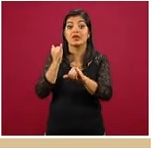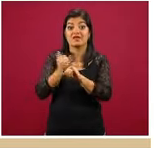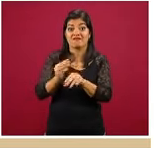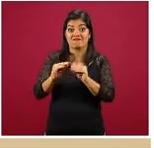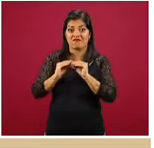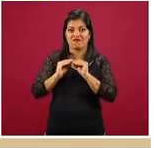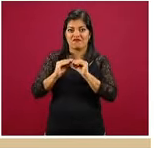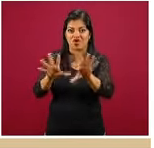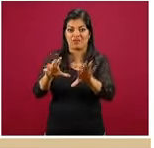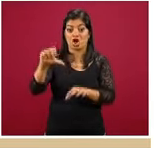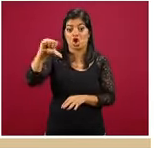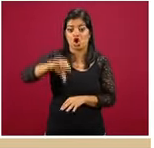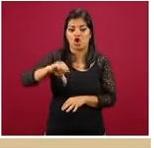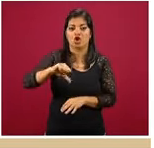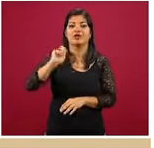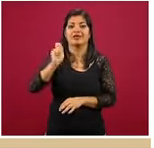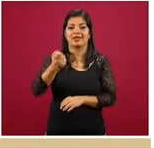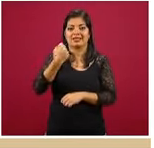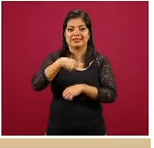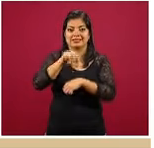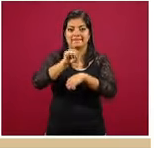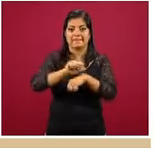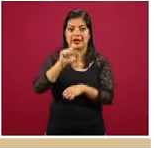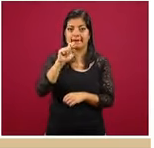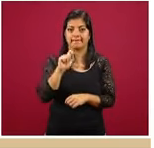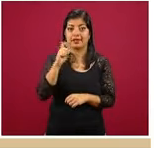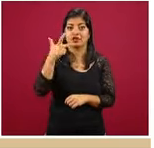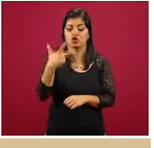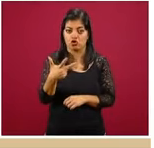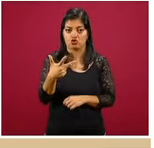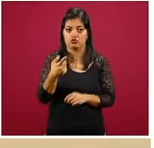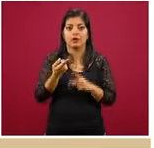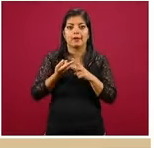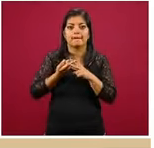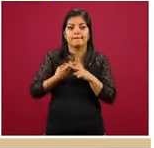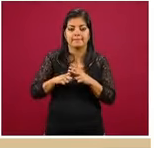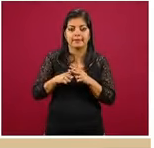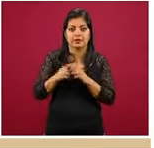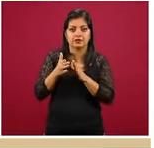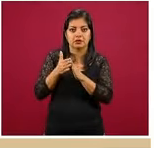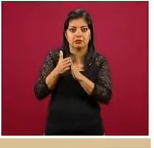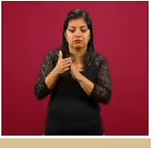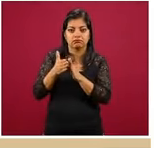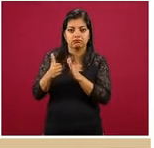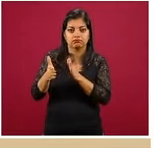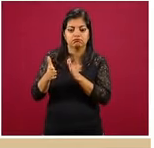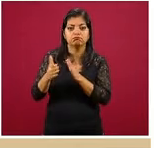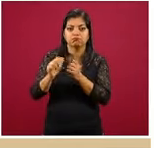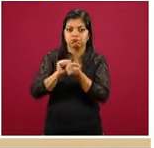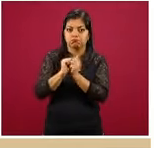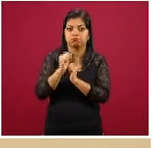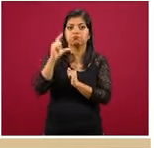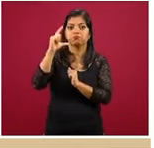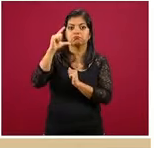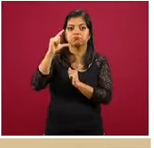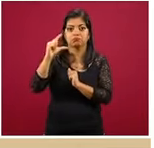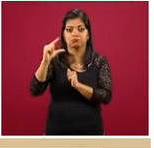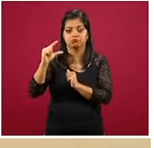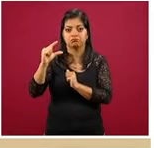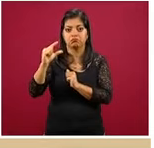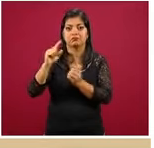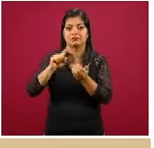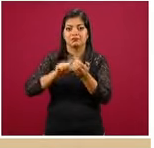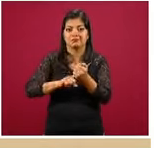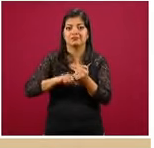que subimos hoy, que es la semana 28, empezamos la semana viendo un descenso en lo que sería la